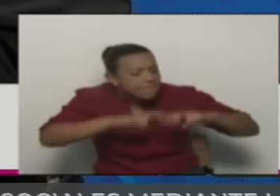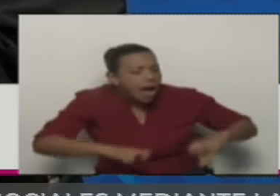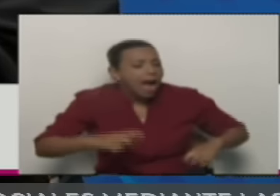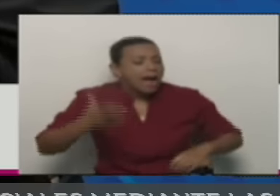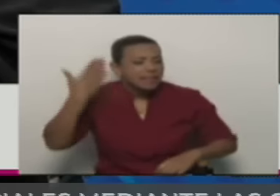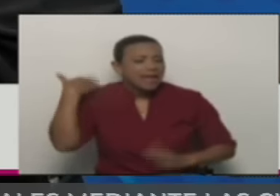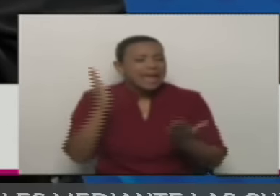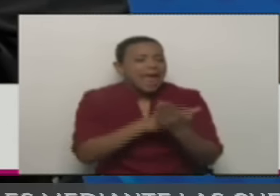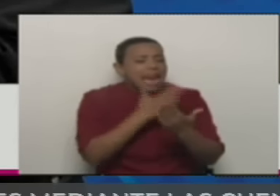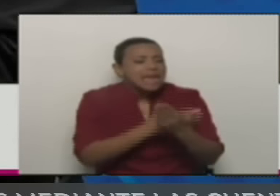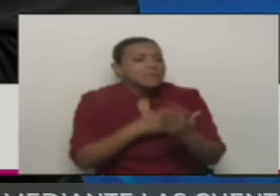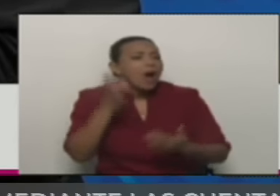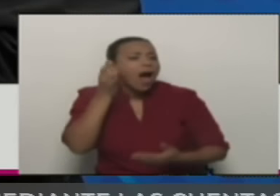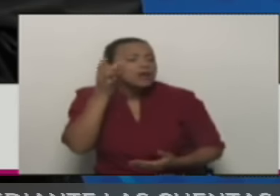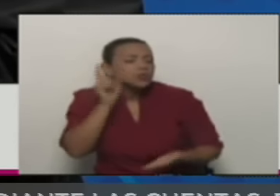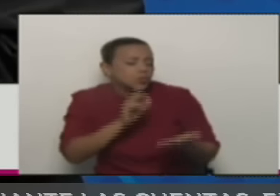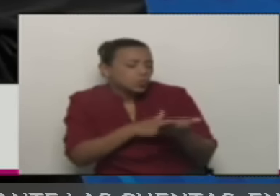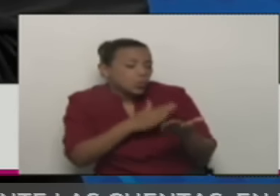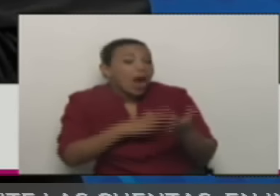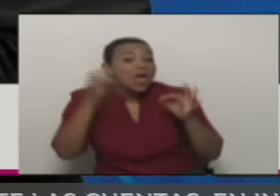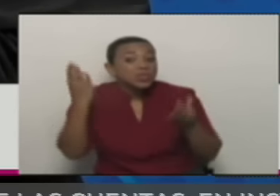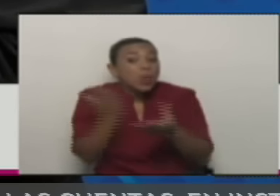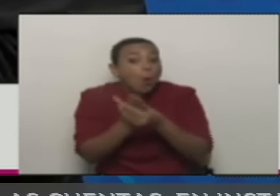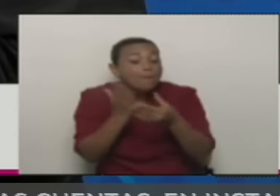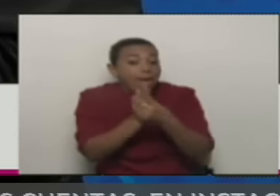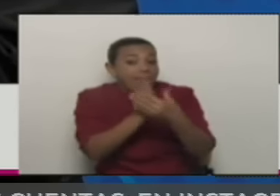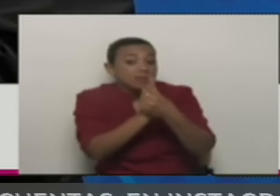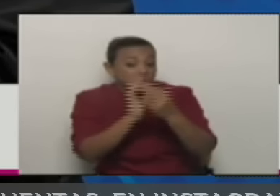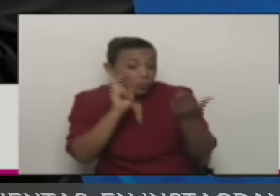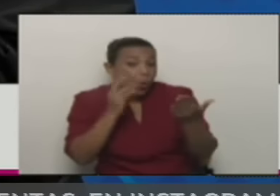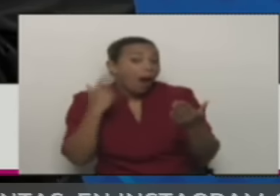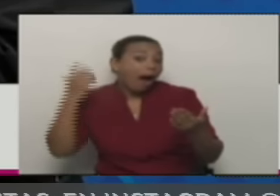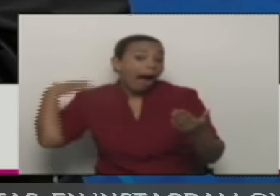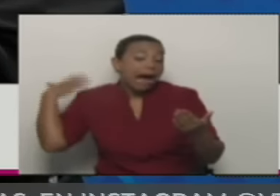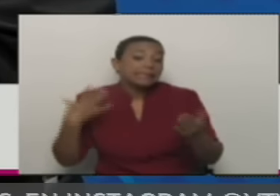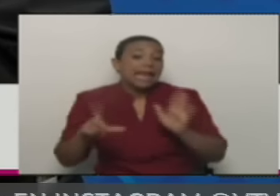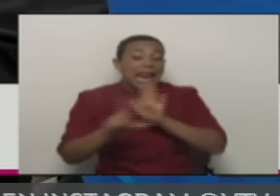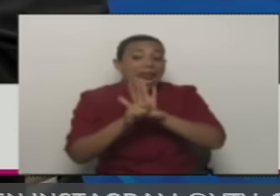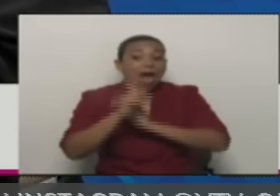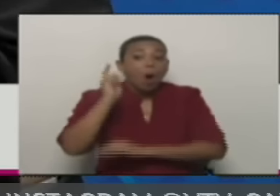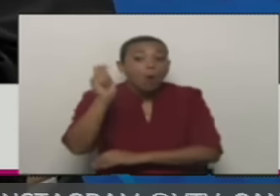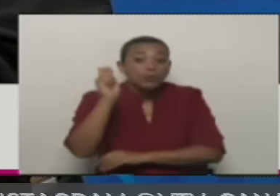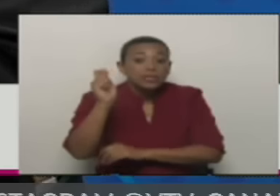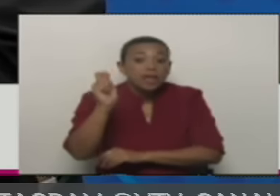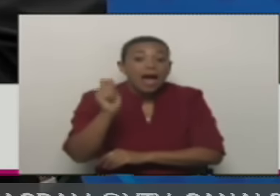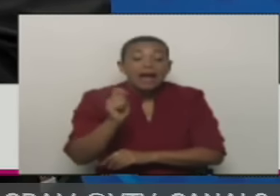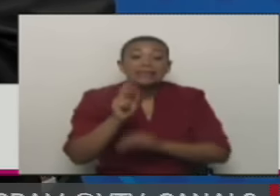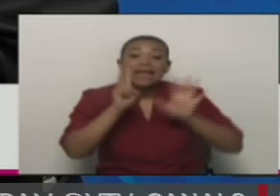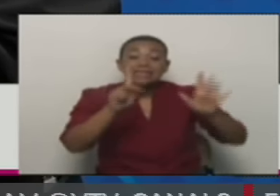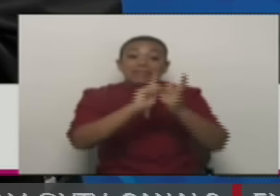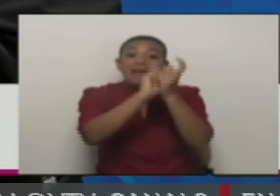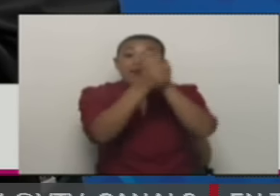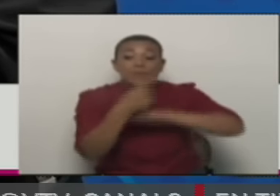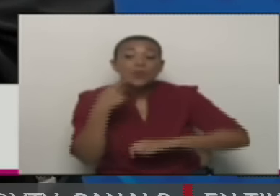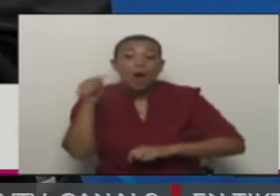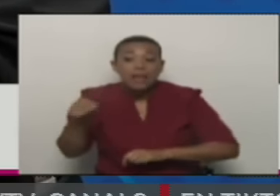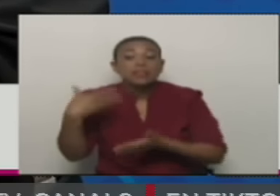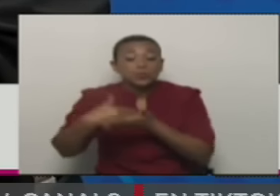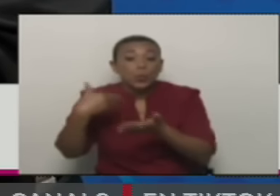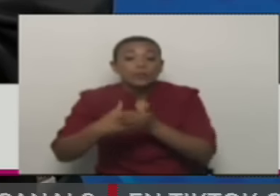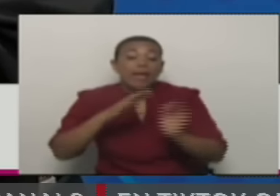azul hacia acá, pero ya hay documentos específicos que hablan, por ejemplo, de la ley constitucional de las 7 transformaciones, del plan